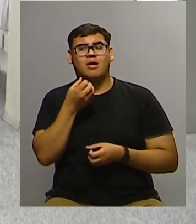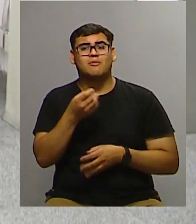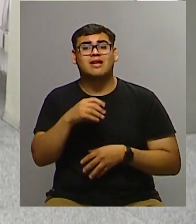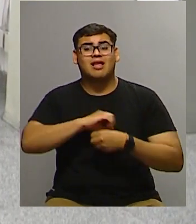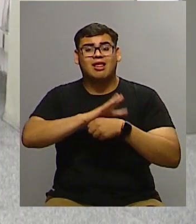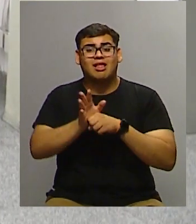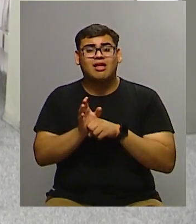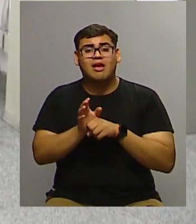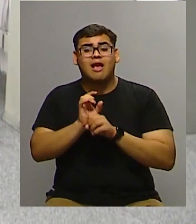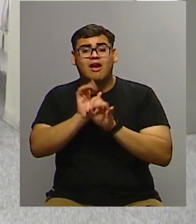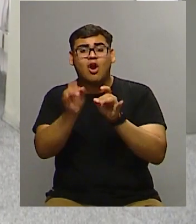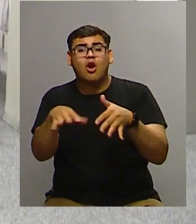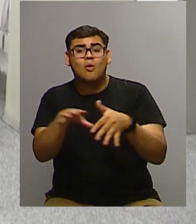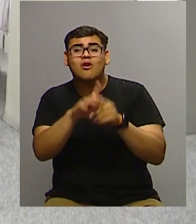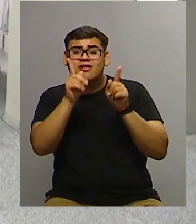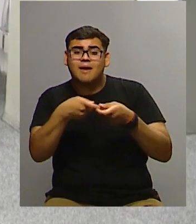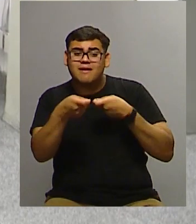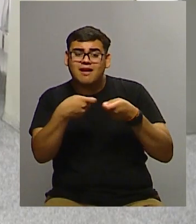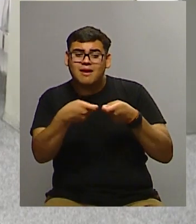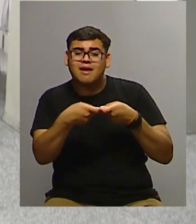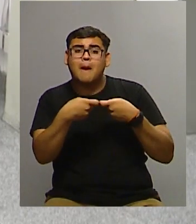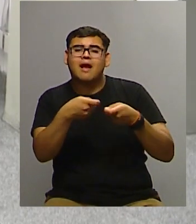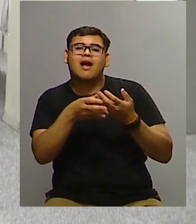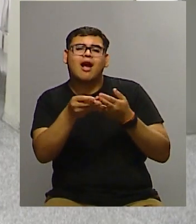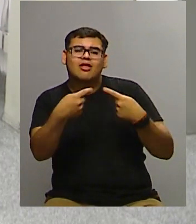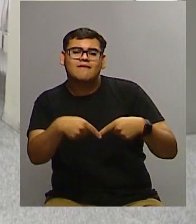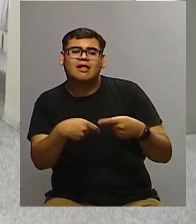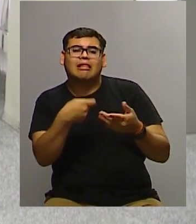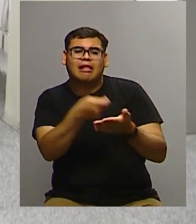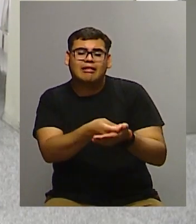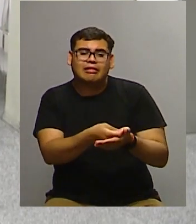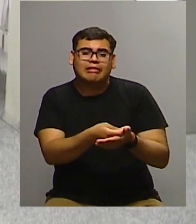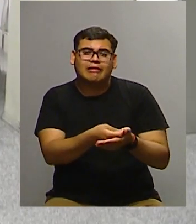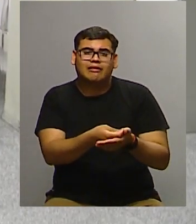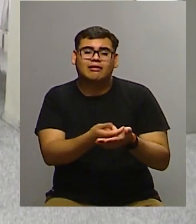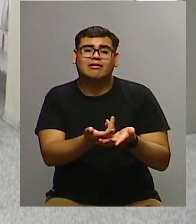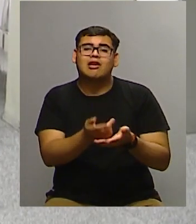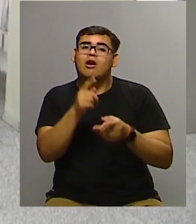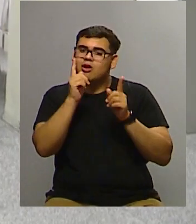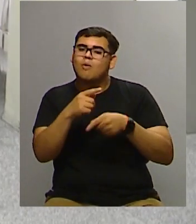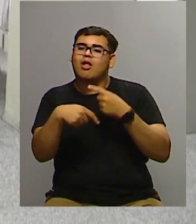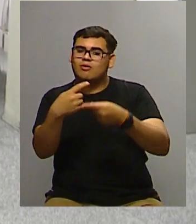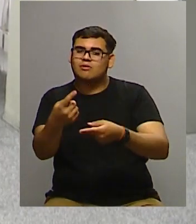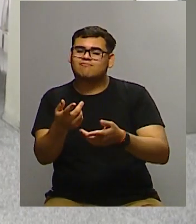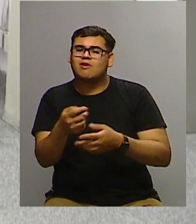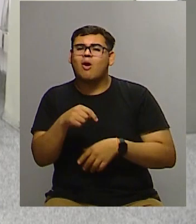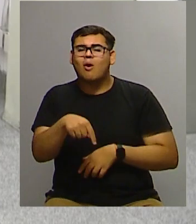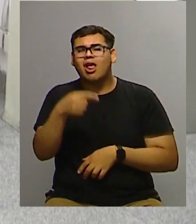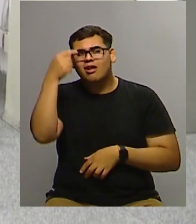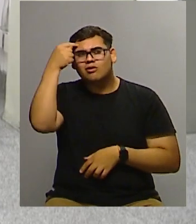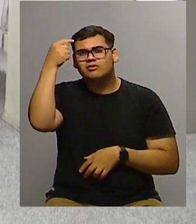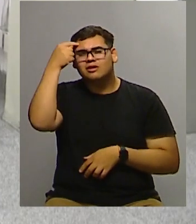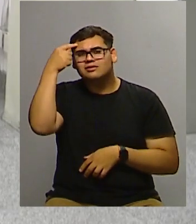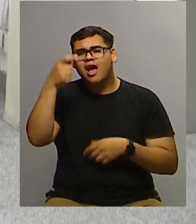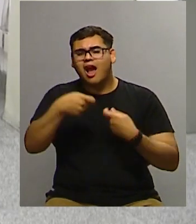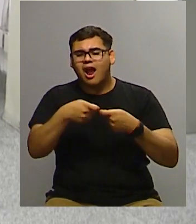vamos a gastar en las PASO, y lo mismo se avanzó y hubo PASO. Ahora de pronto, ¿por qué esa necesidad o esa conciencia de, no hay que